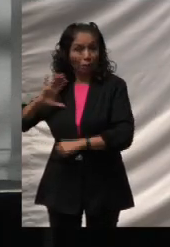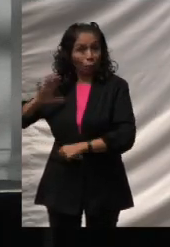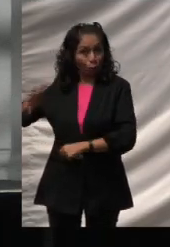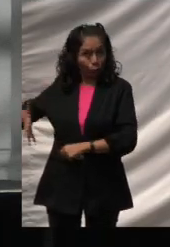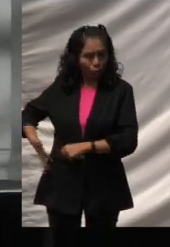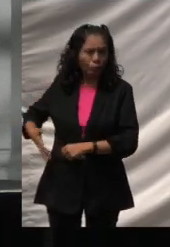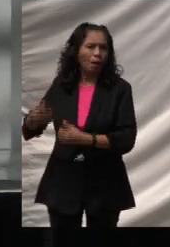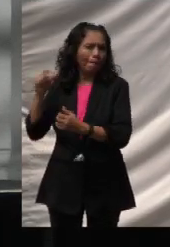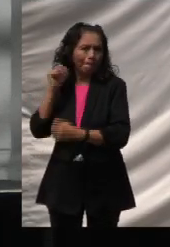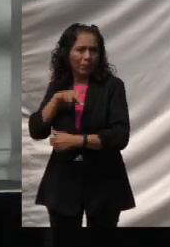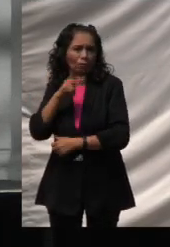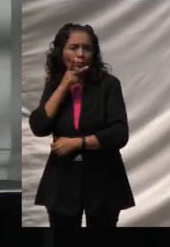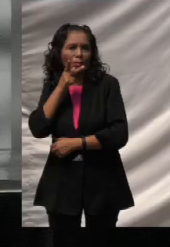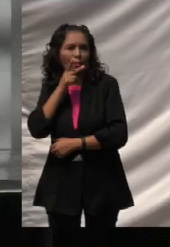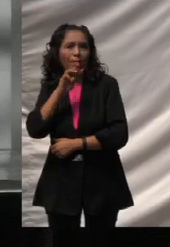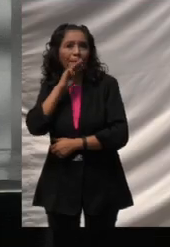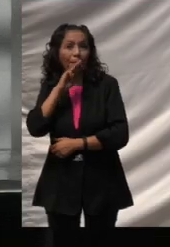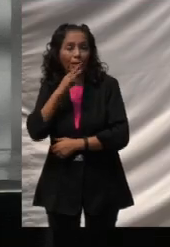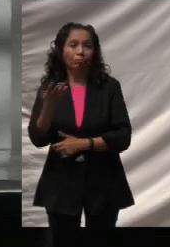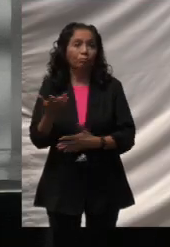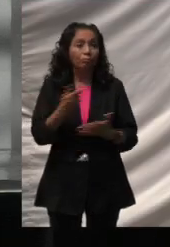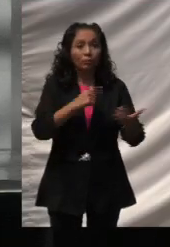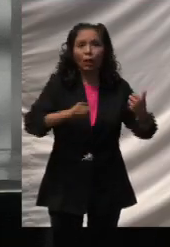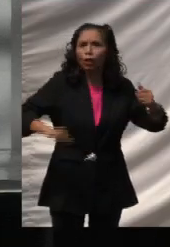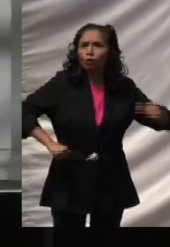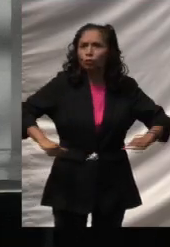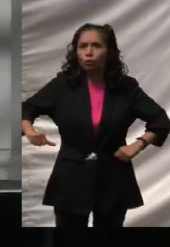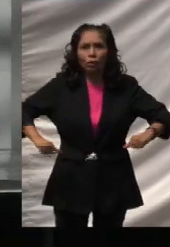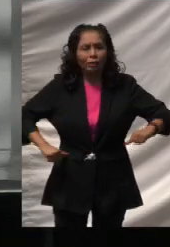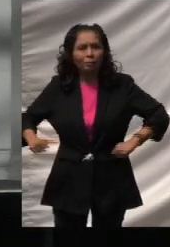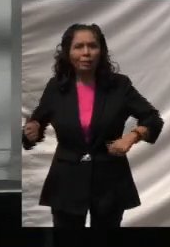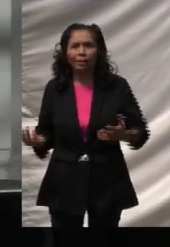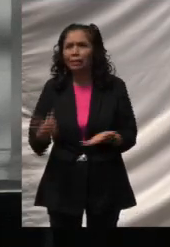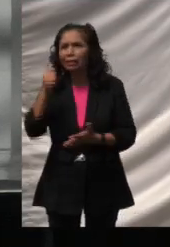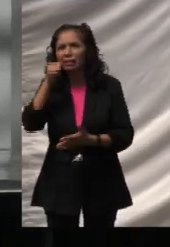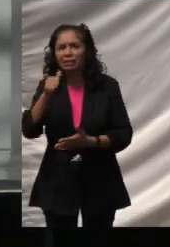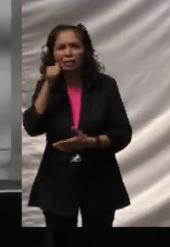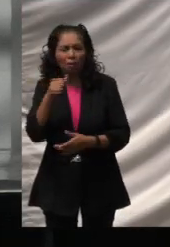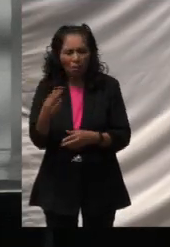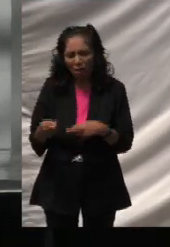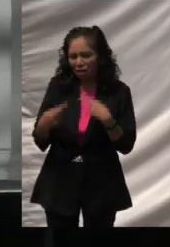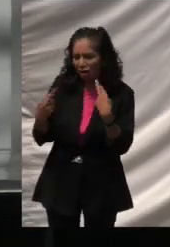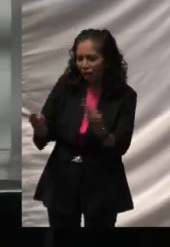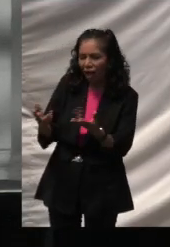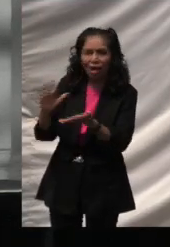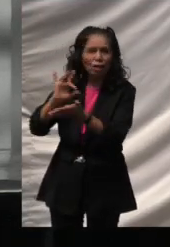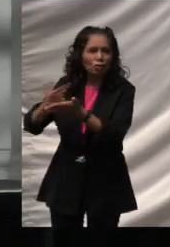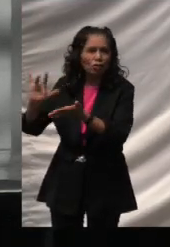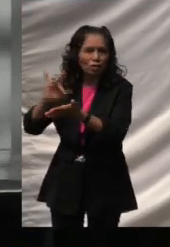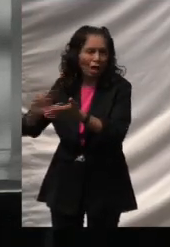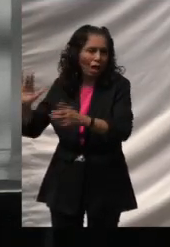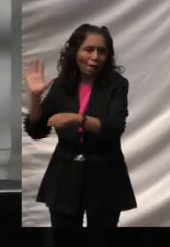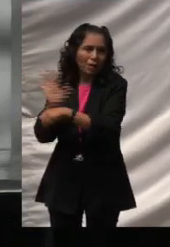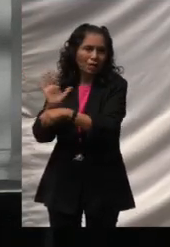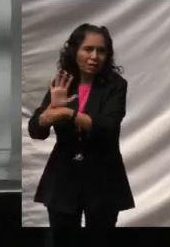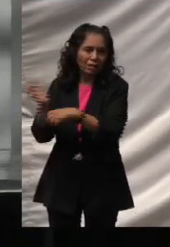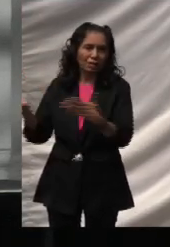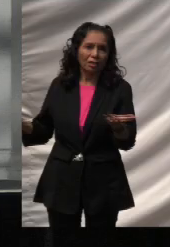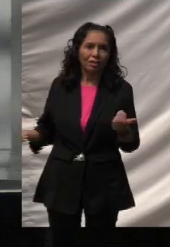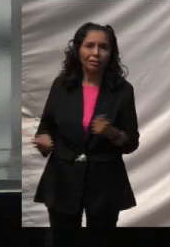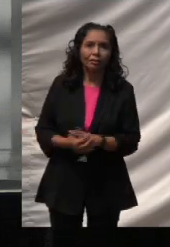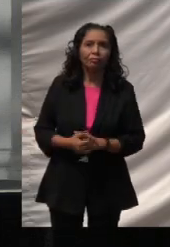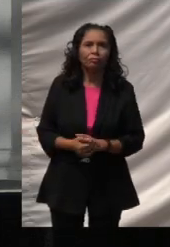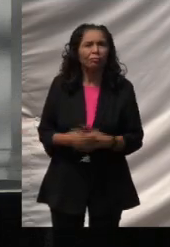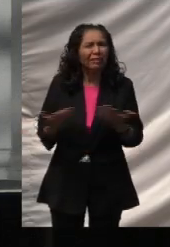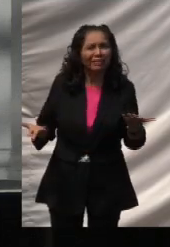padres. A pesar de sus múltiples actividades, siempre le hacían llegar regalos como tablets e idas al cine, situación que le